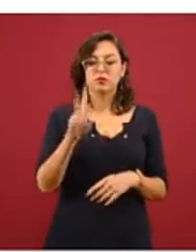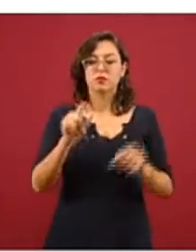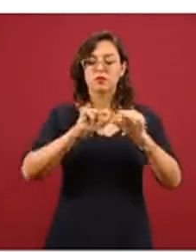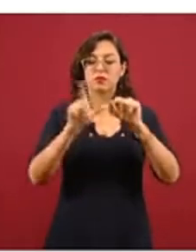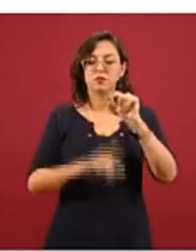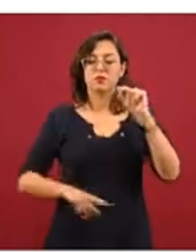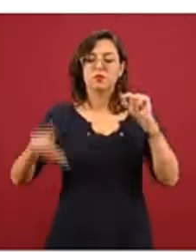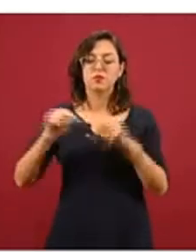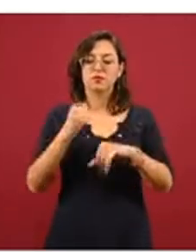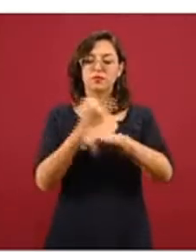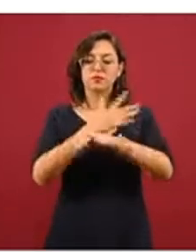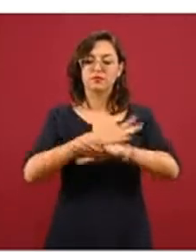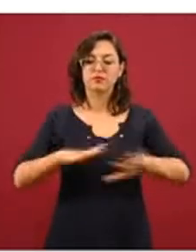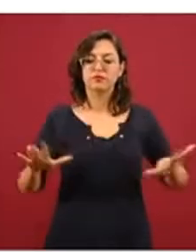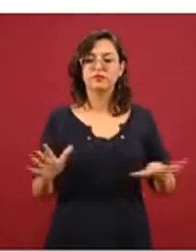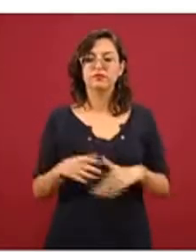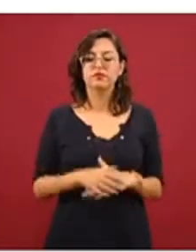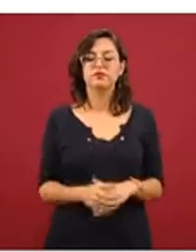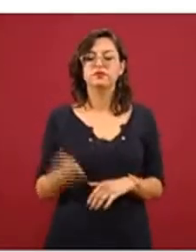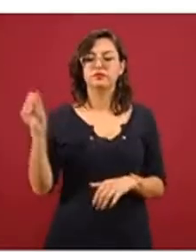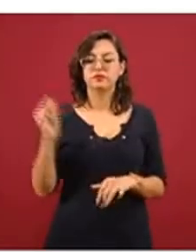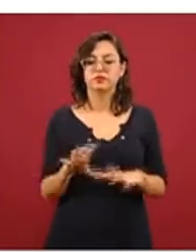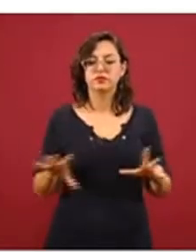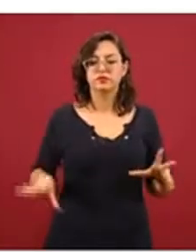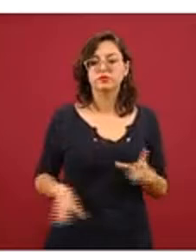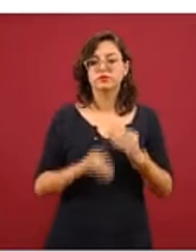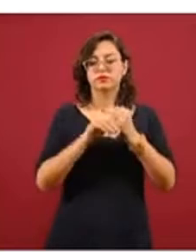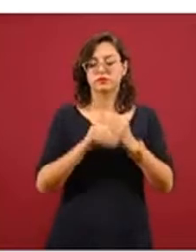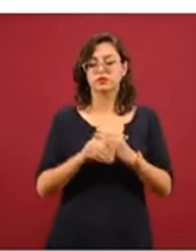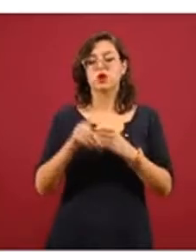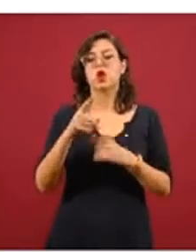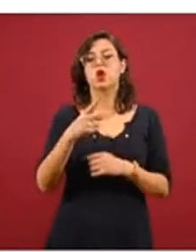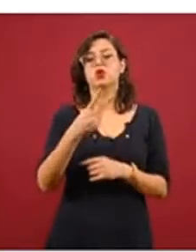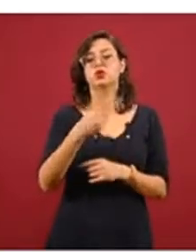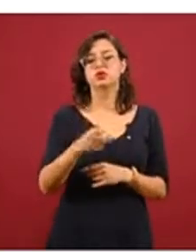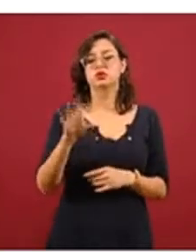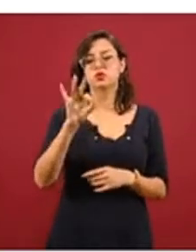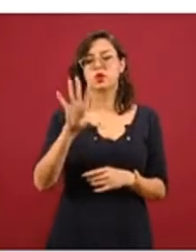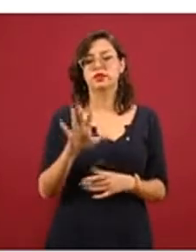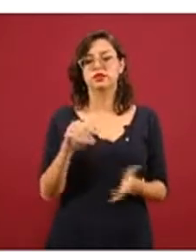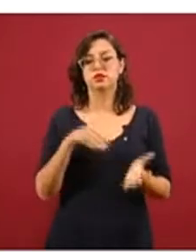República Mexicana. El día de hoy se acumulan